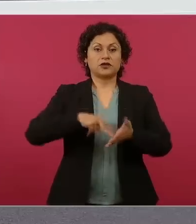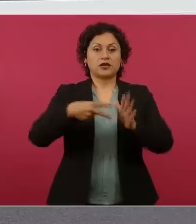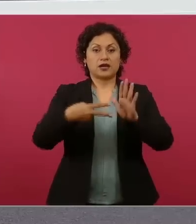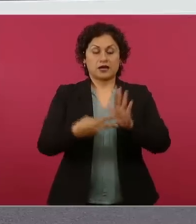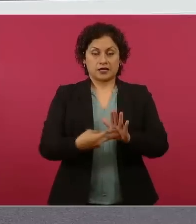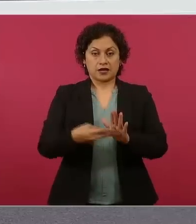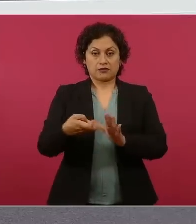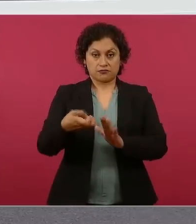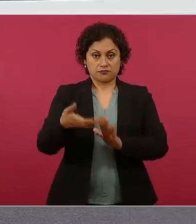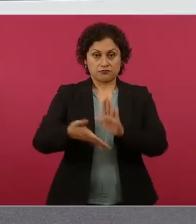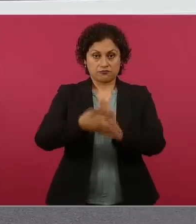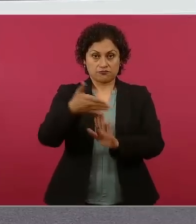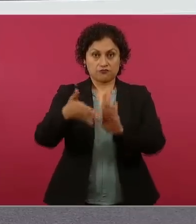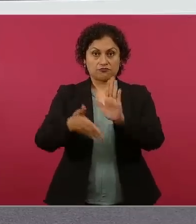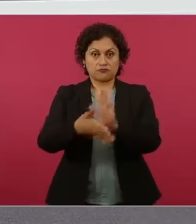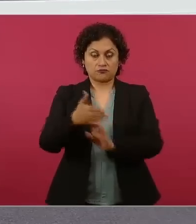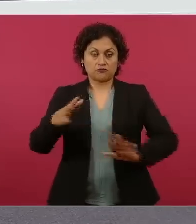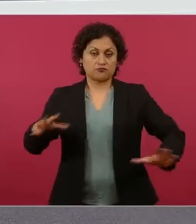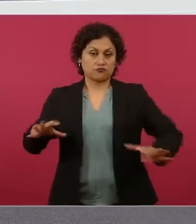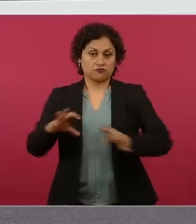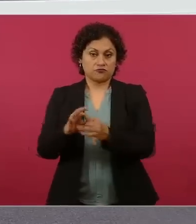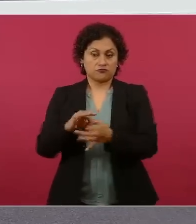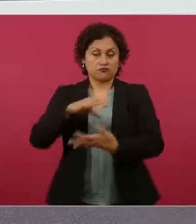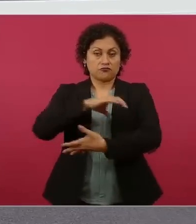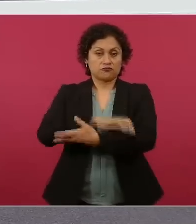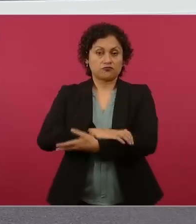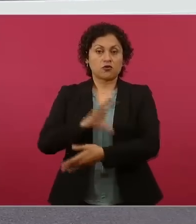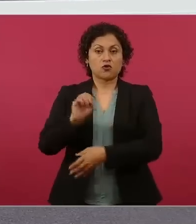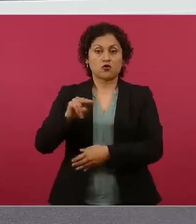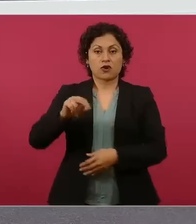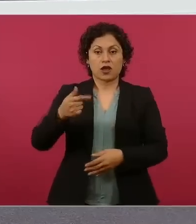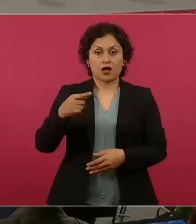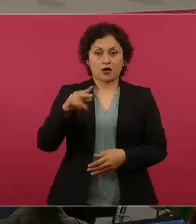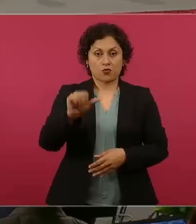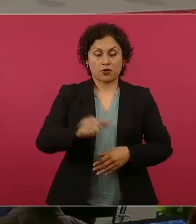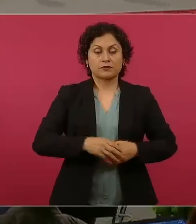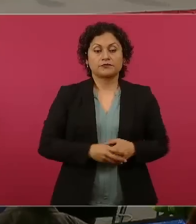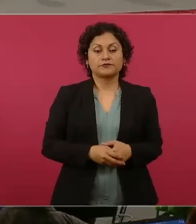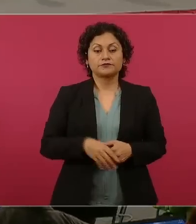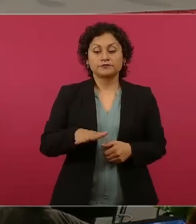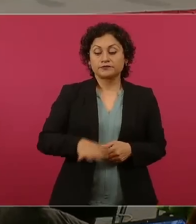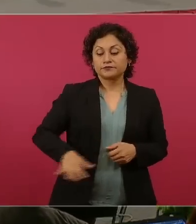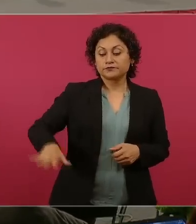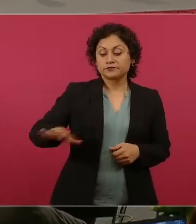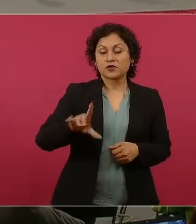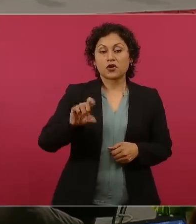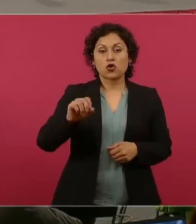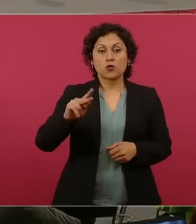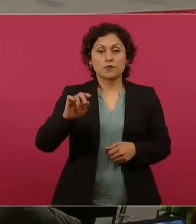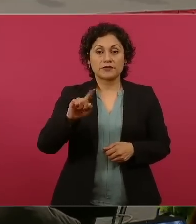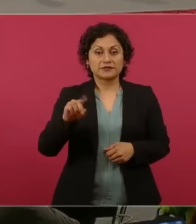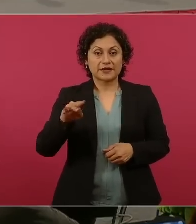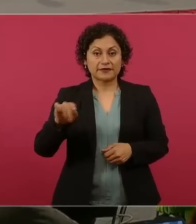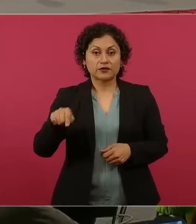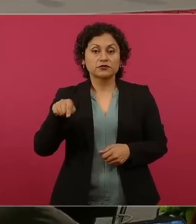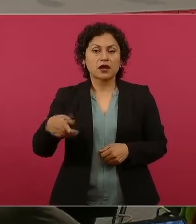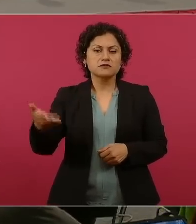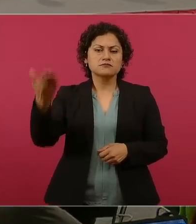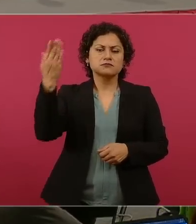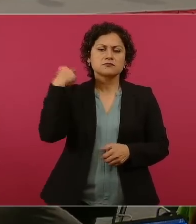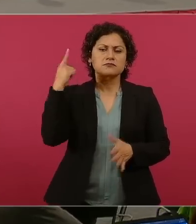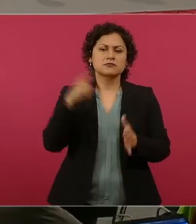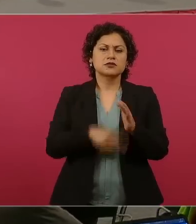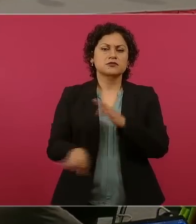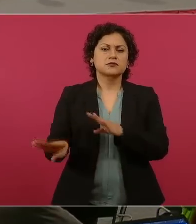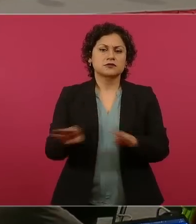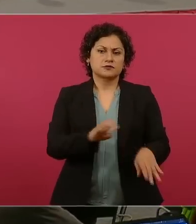obra en coadyuvancia con la Comisión Nacional del Agua. El acueducto López Mateos existe desde 1996 y después de